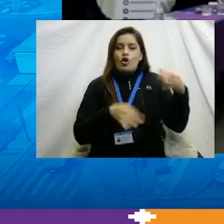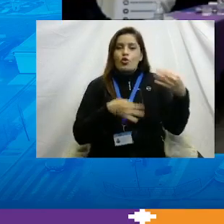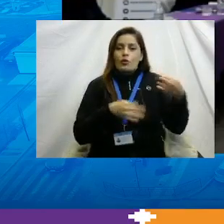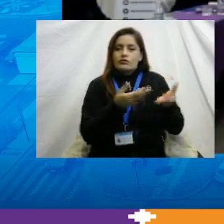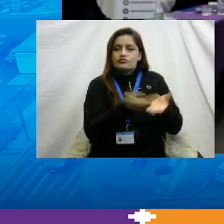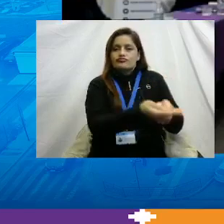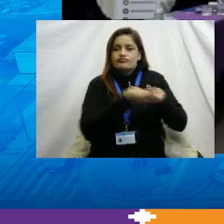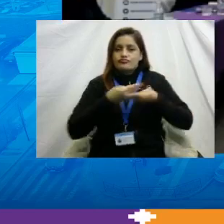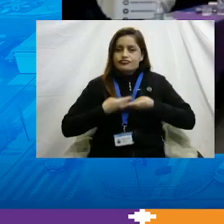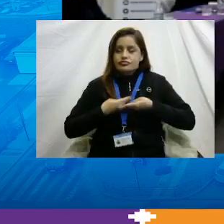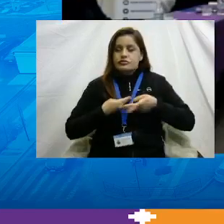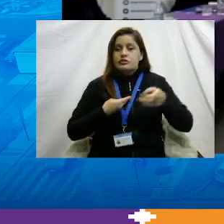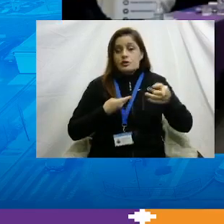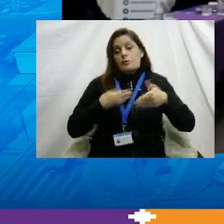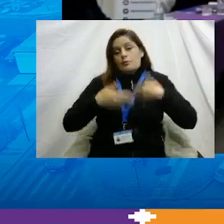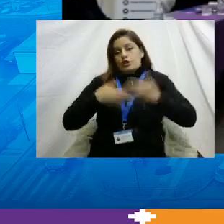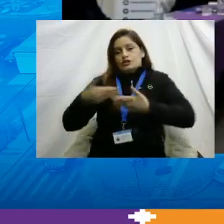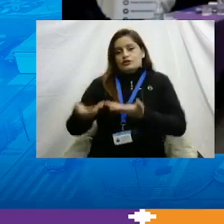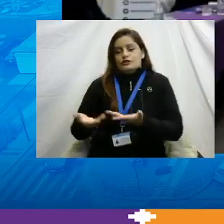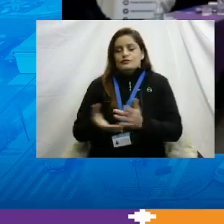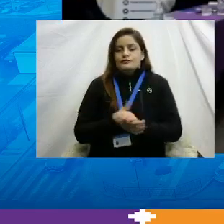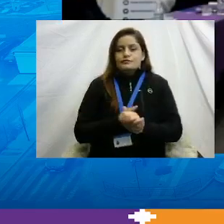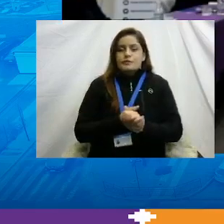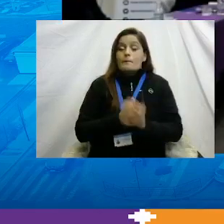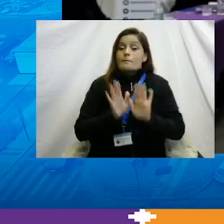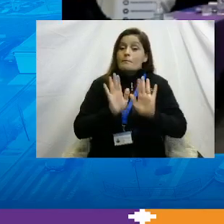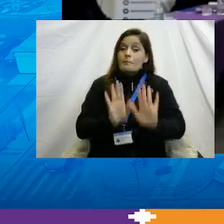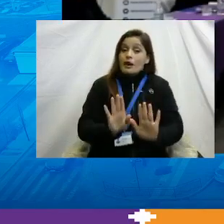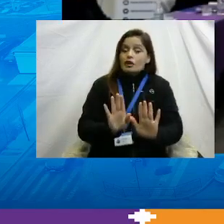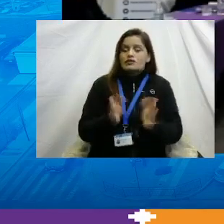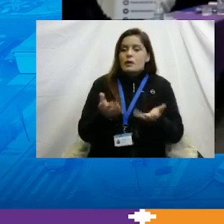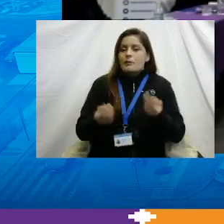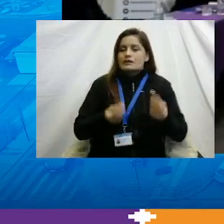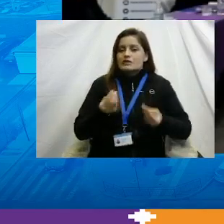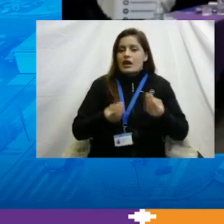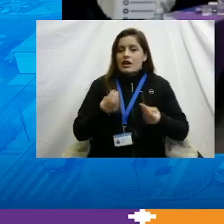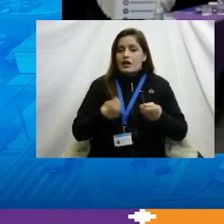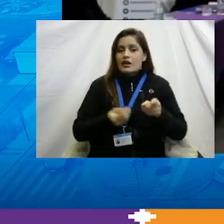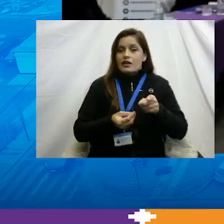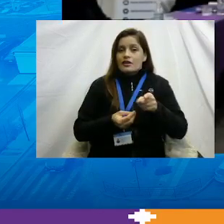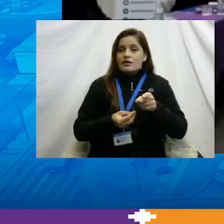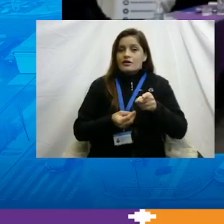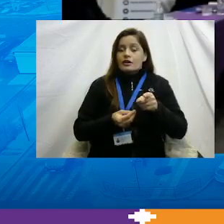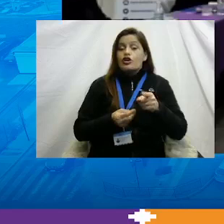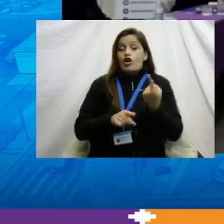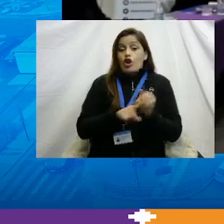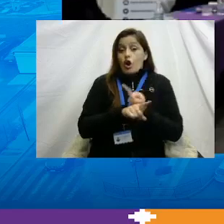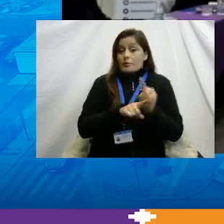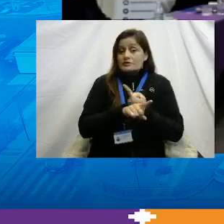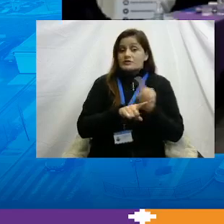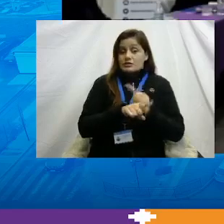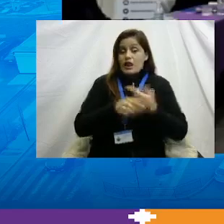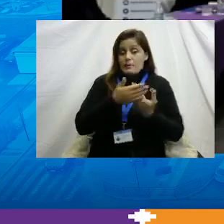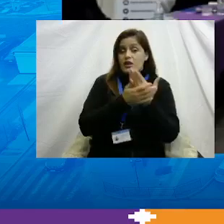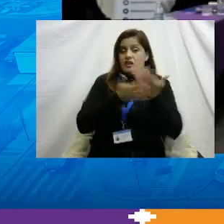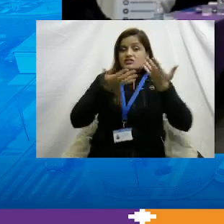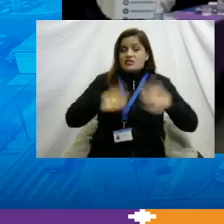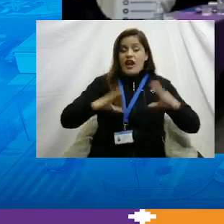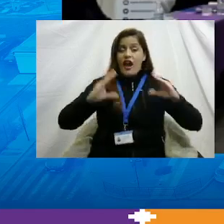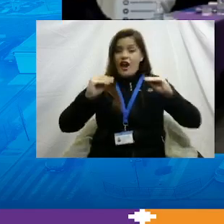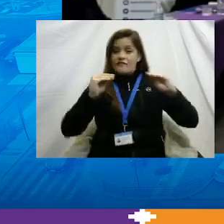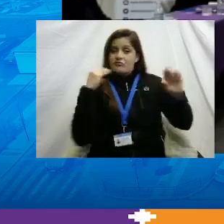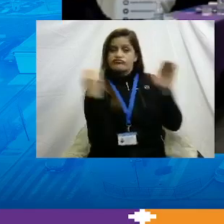para llevar a cabo este proceso. Sin embargo, fue un espacio de trabajo súper fructífero, un